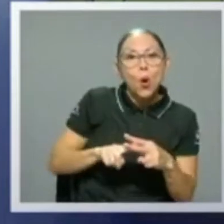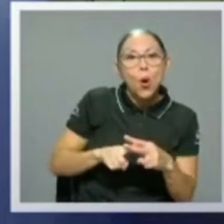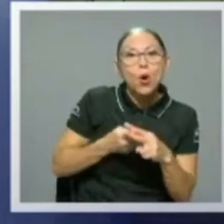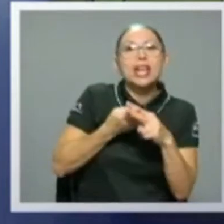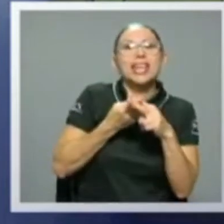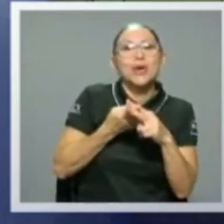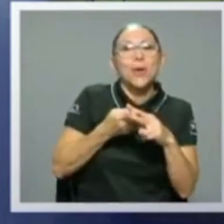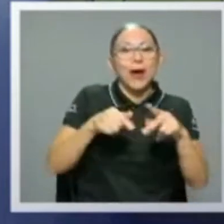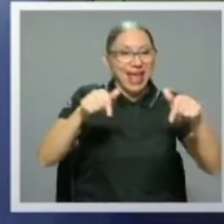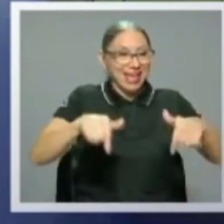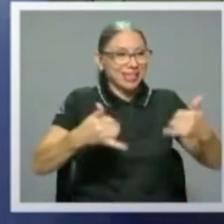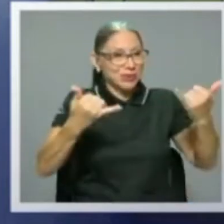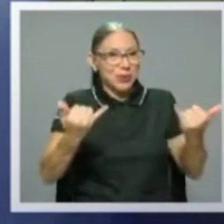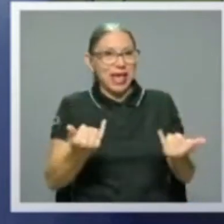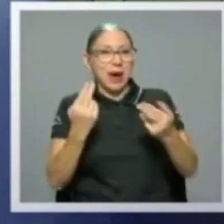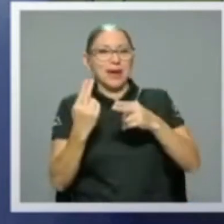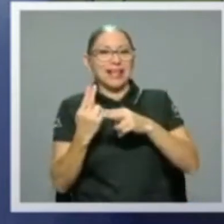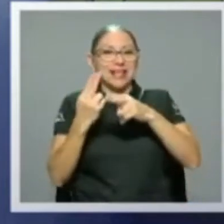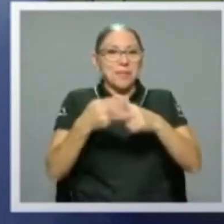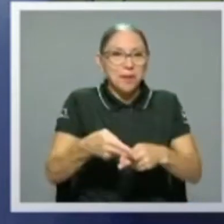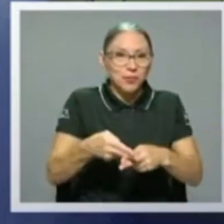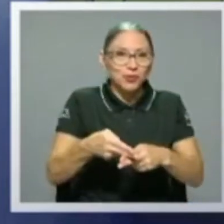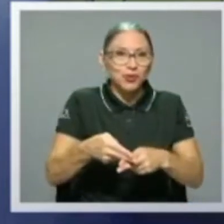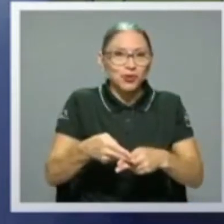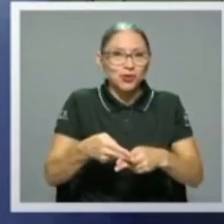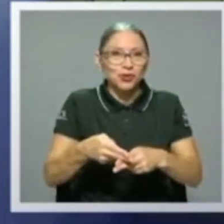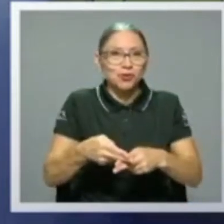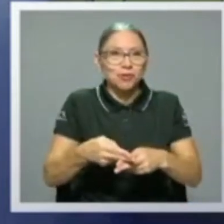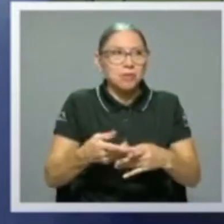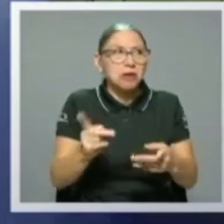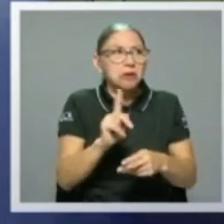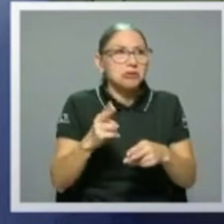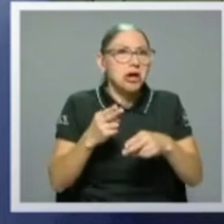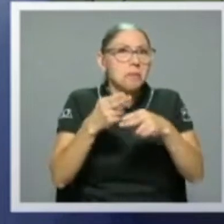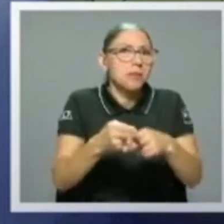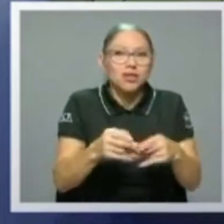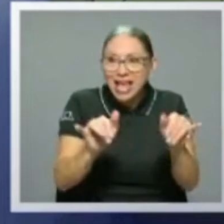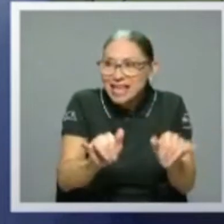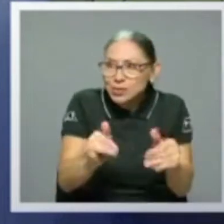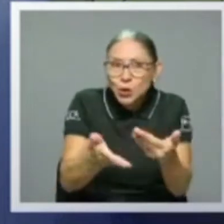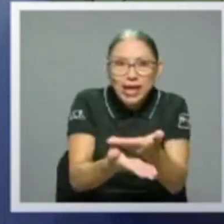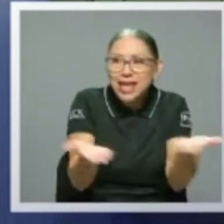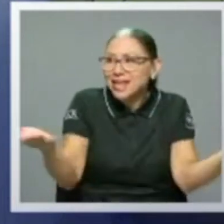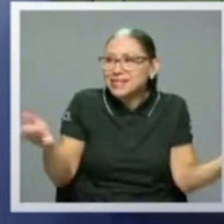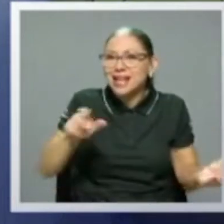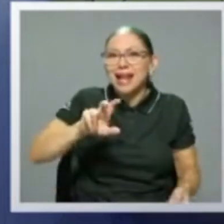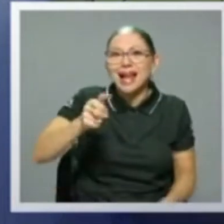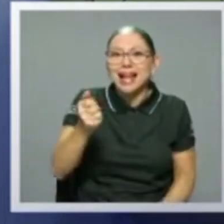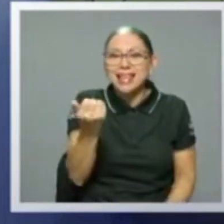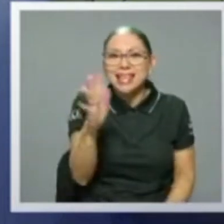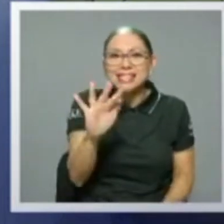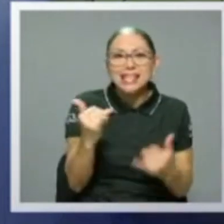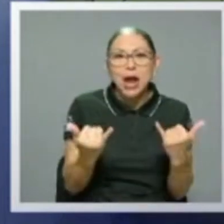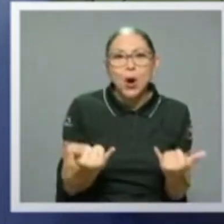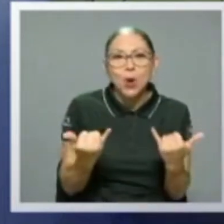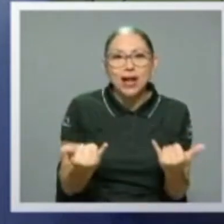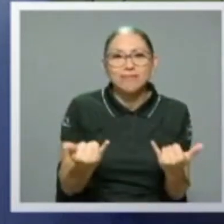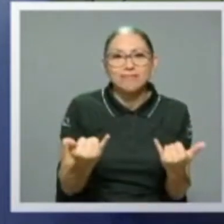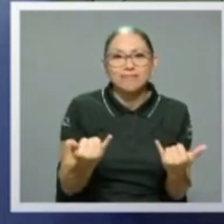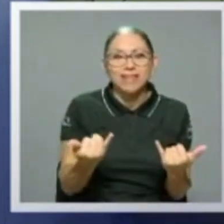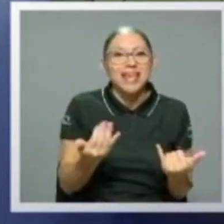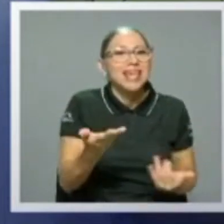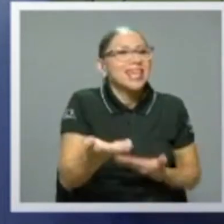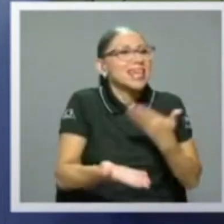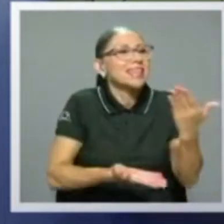que ahora llamamos, ¿no? Esto que es el Canal 15 ahora y que sirve a la